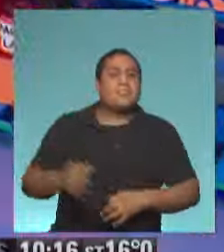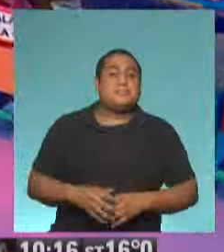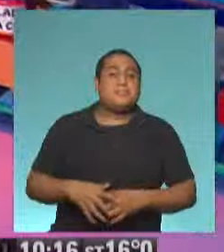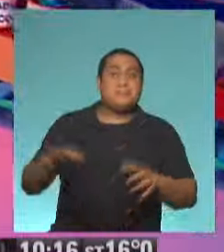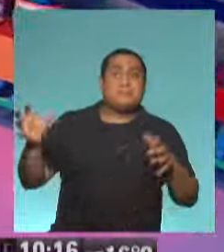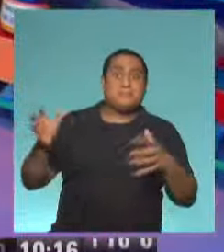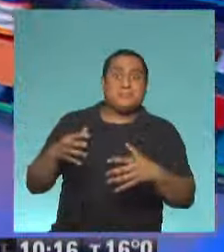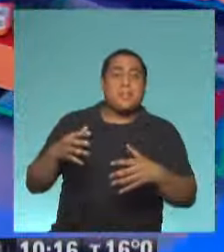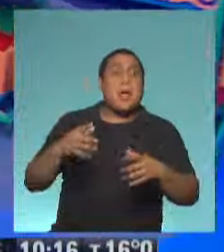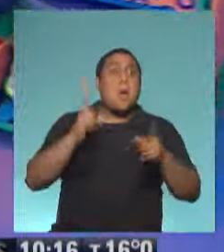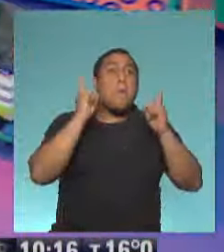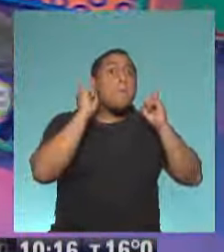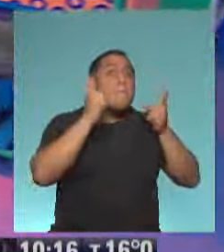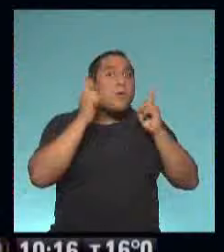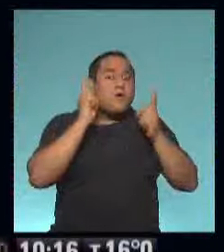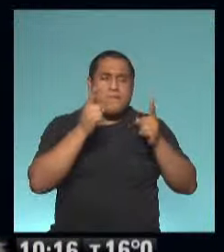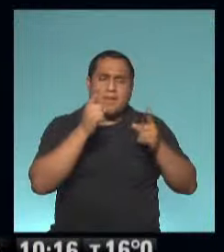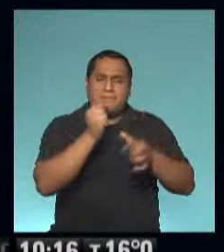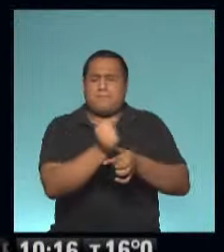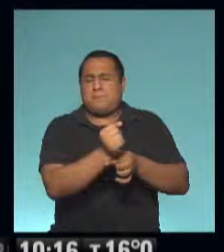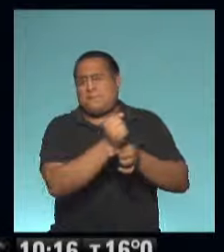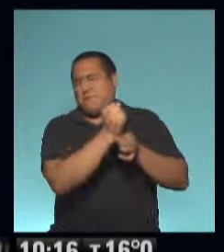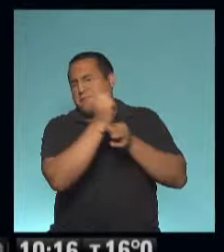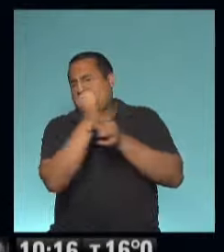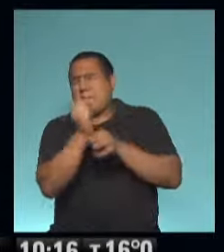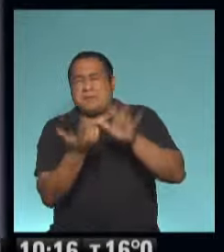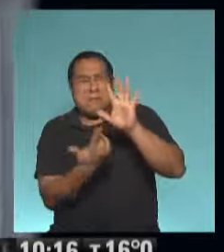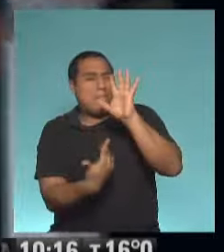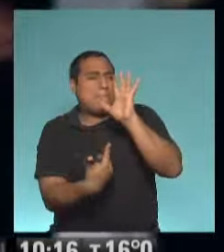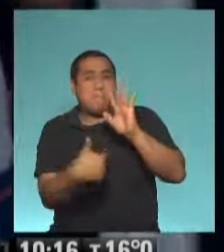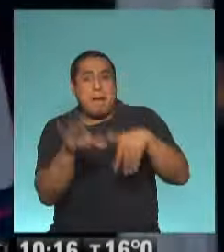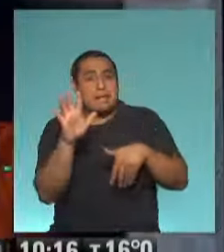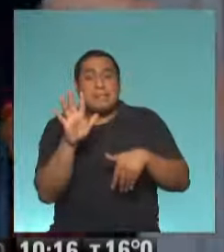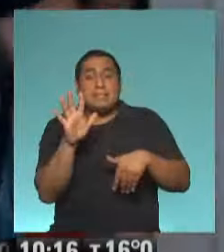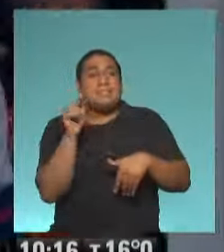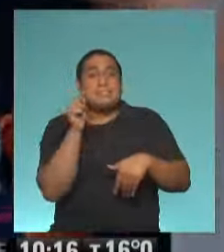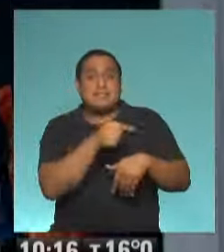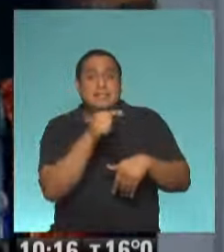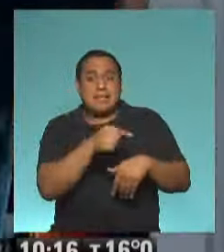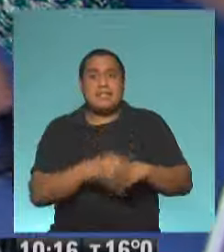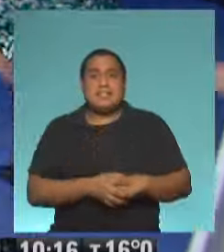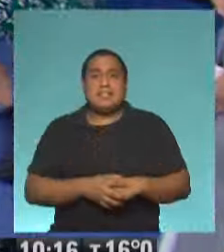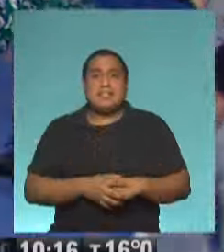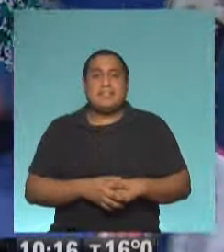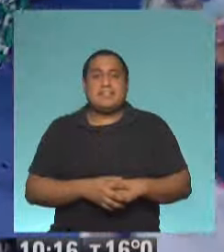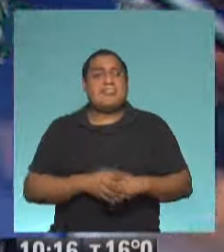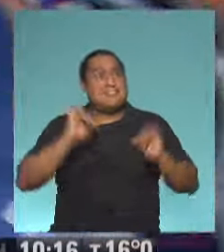la maestra más famosa del país. ¡Sí!